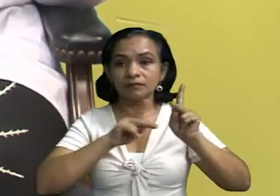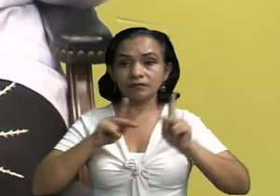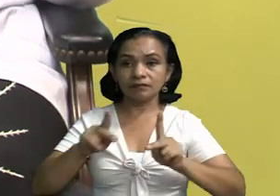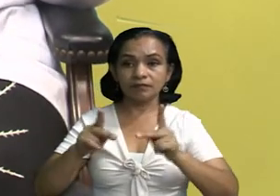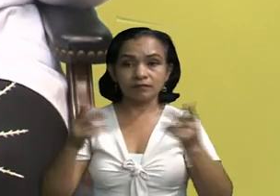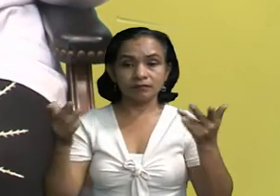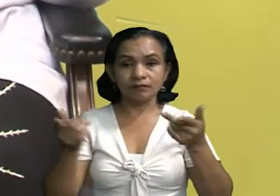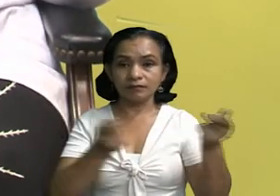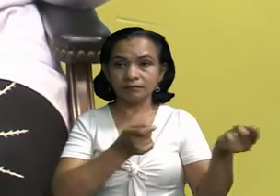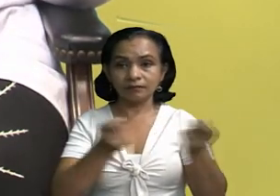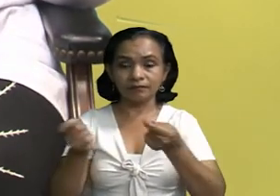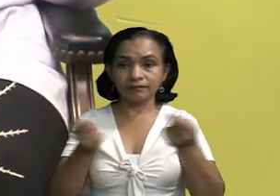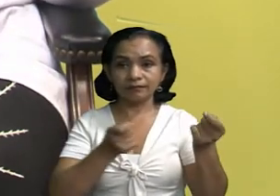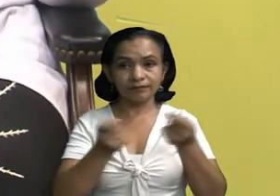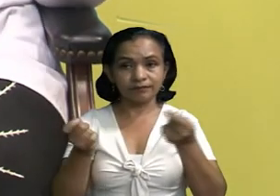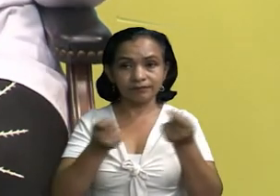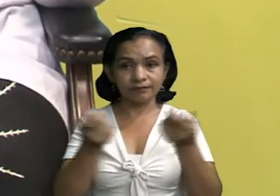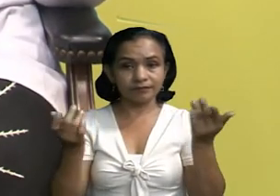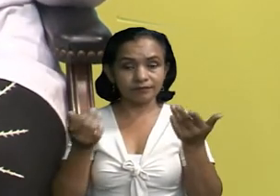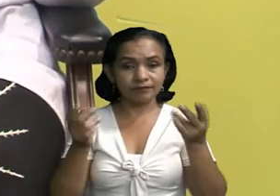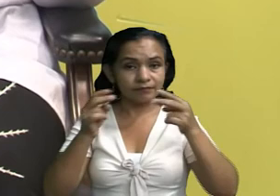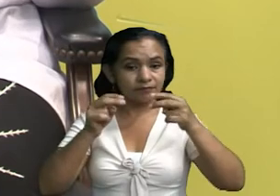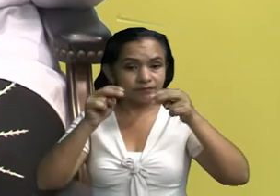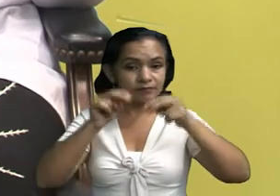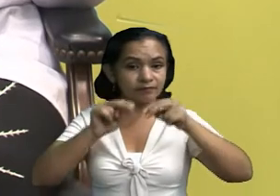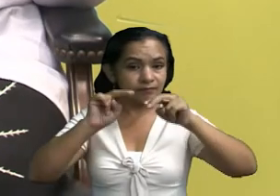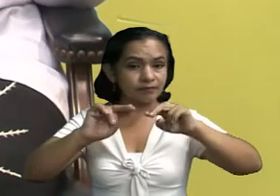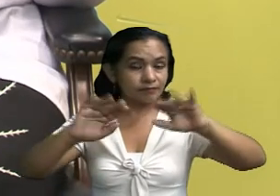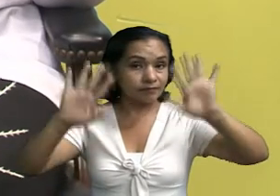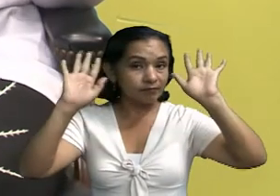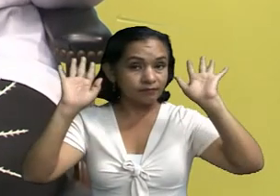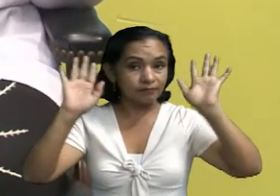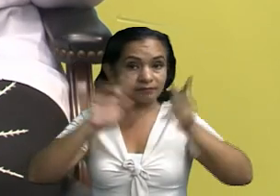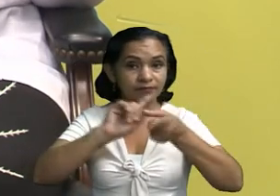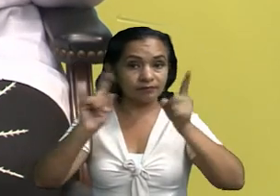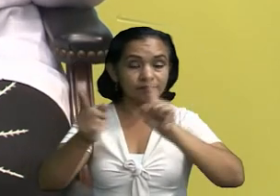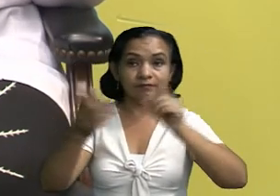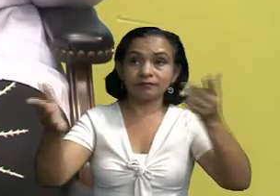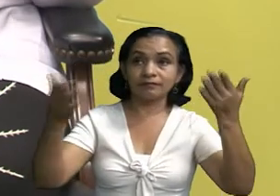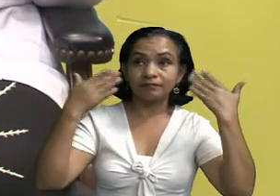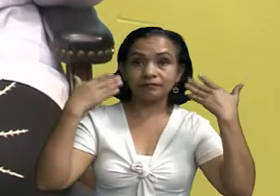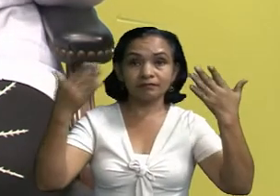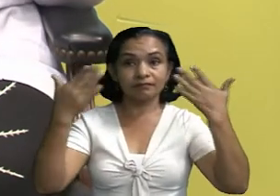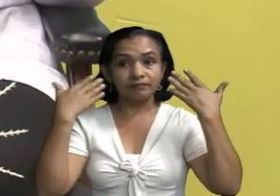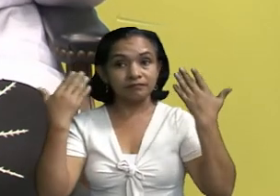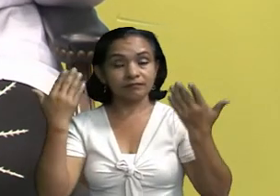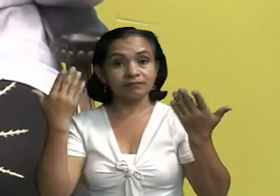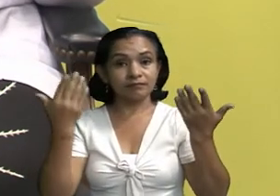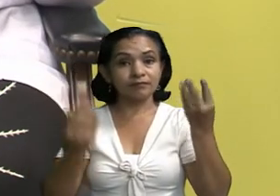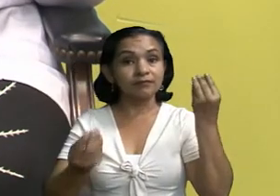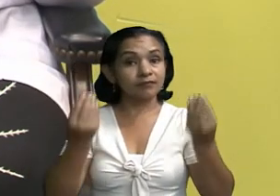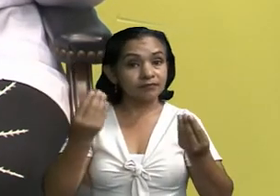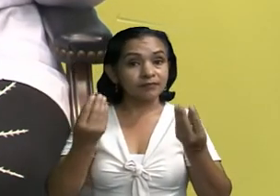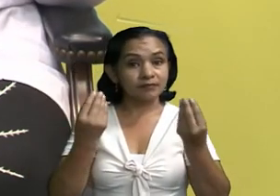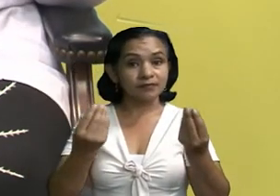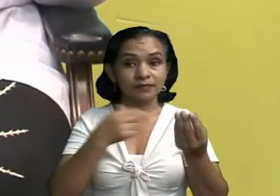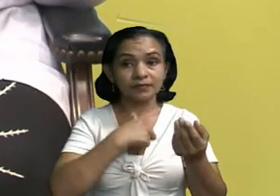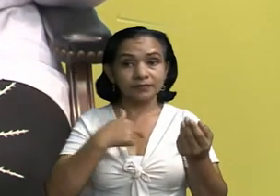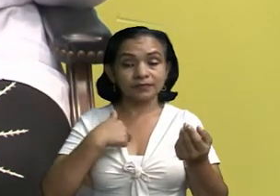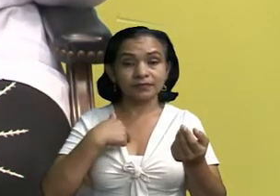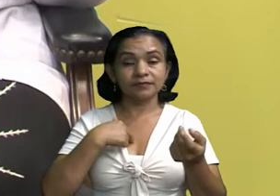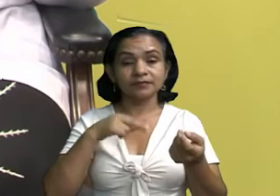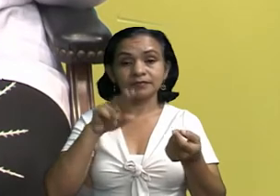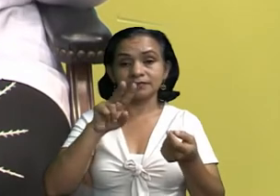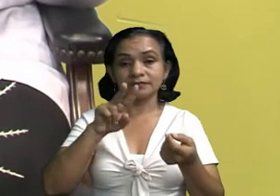tenemos control acerca del medio ambiente. El medio ambiente, los cambios climáticos, depende mucho de eso. Entonces la vitamina